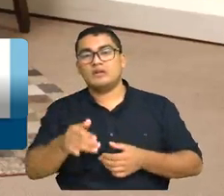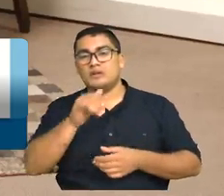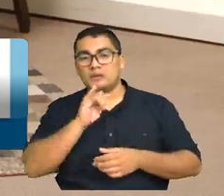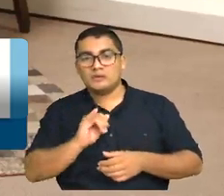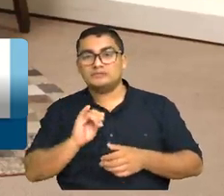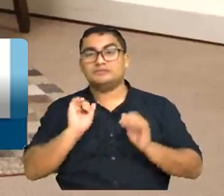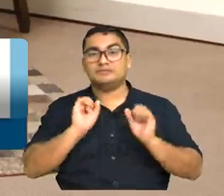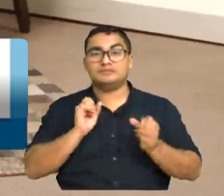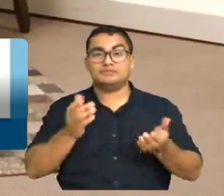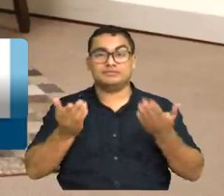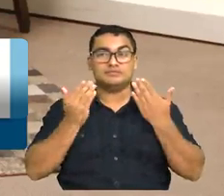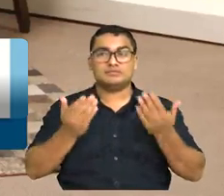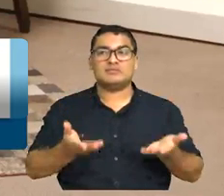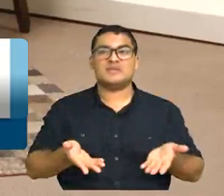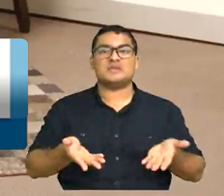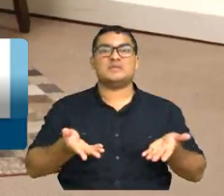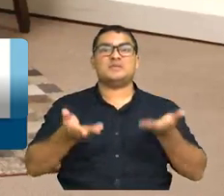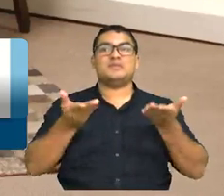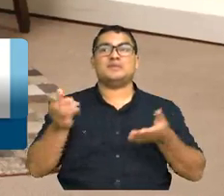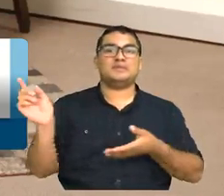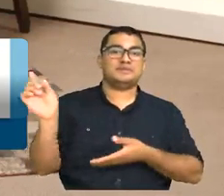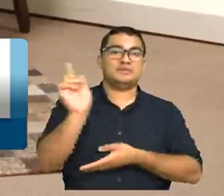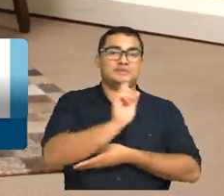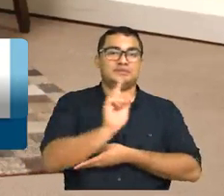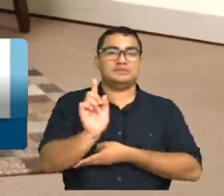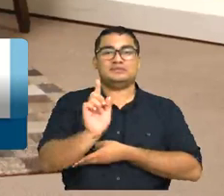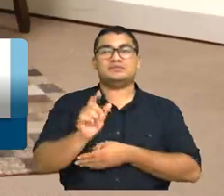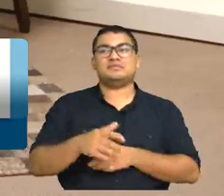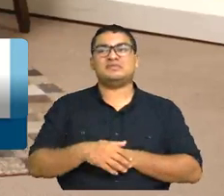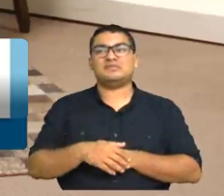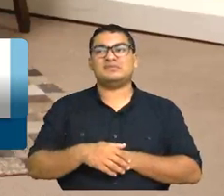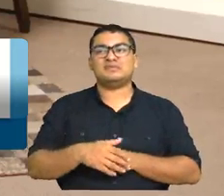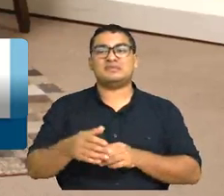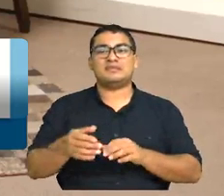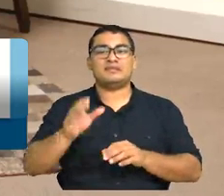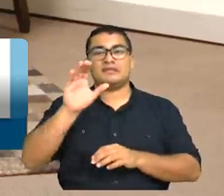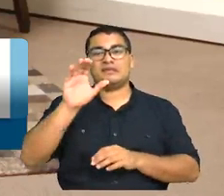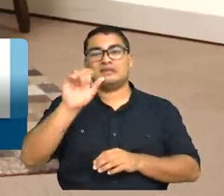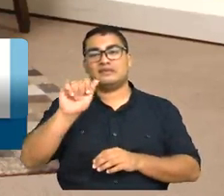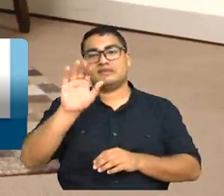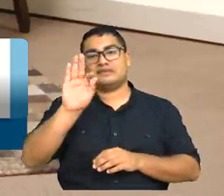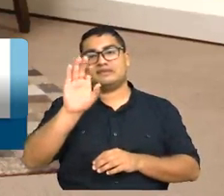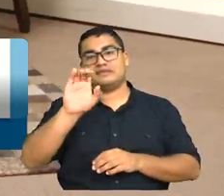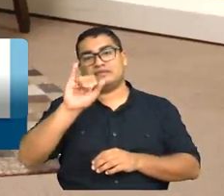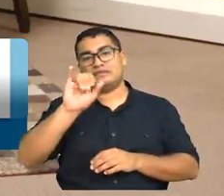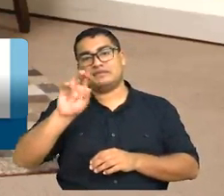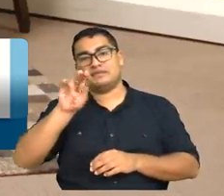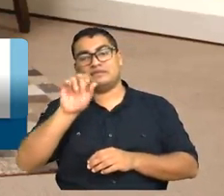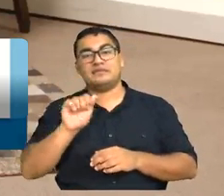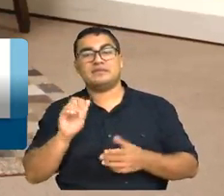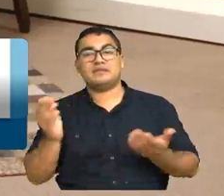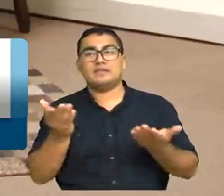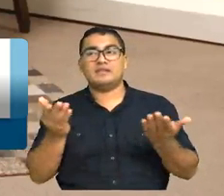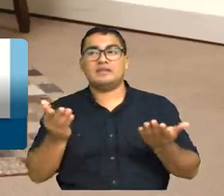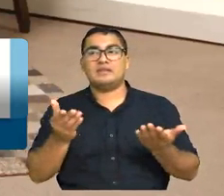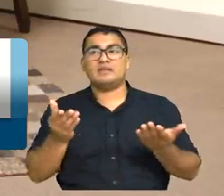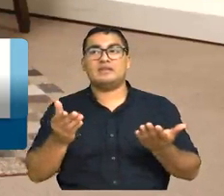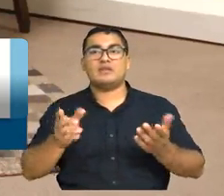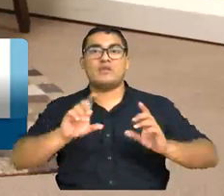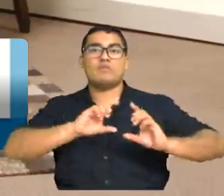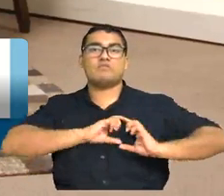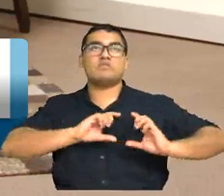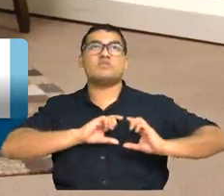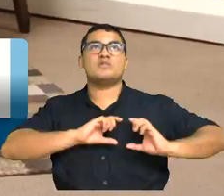No tanto por lo que el caliente del cacao, el chocolate, no, sino por la cafeína. Uh-huh. La cafeína comienza a bombear lo que es el